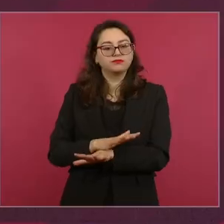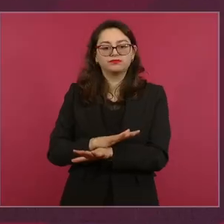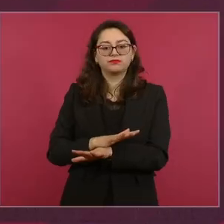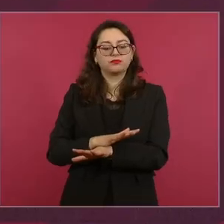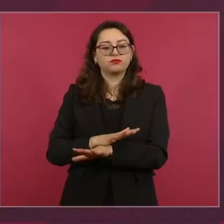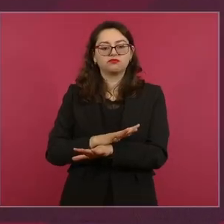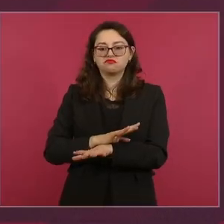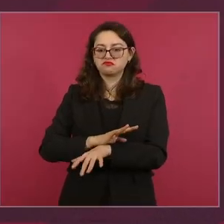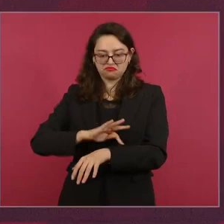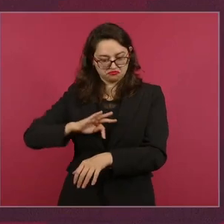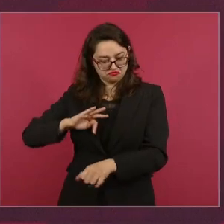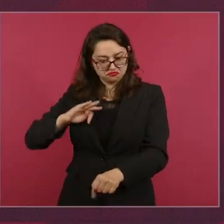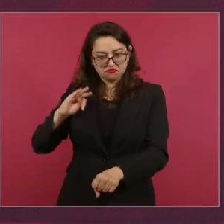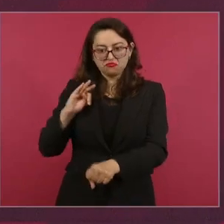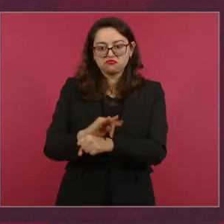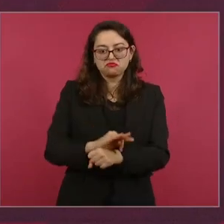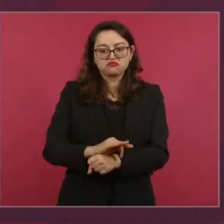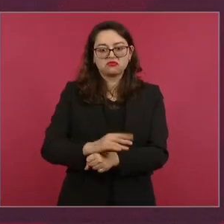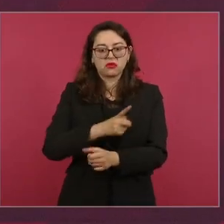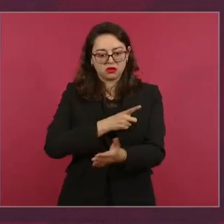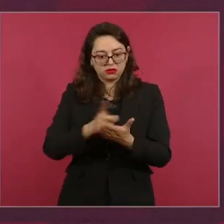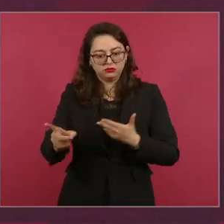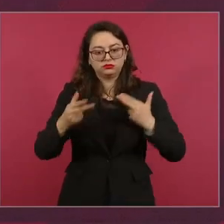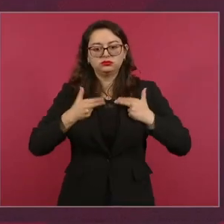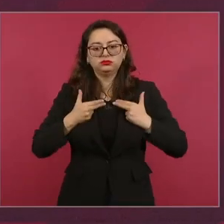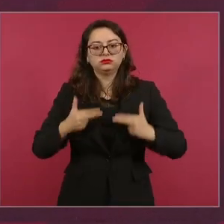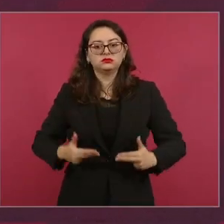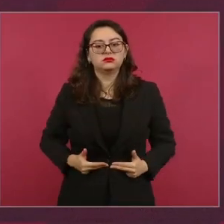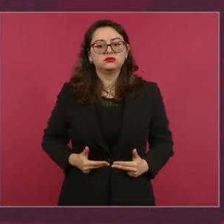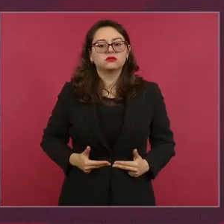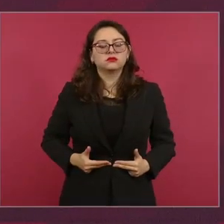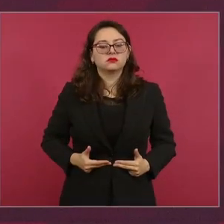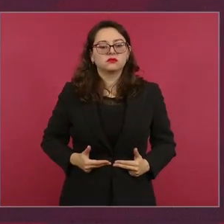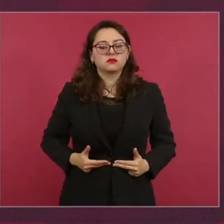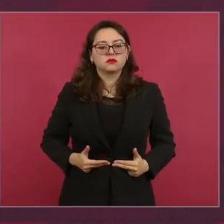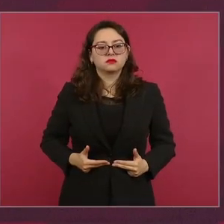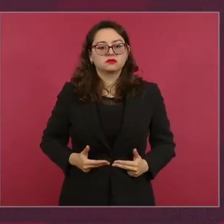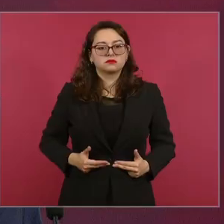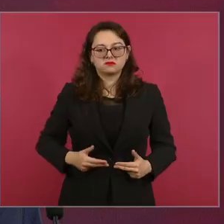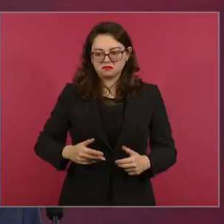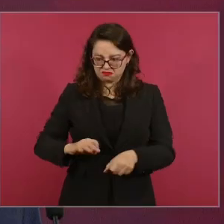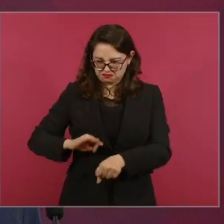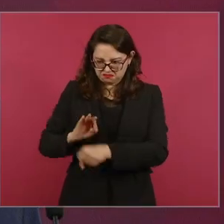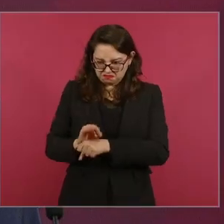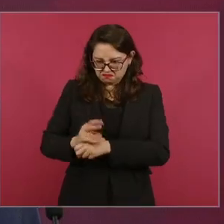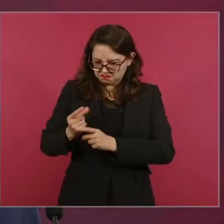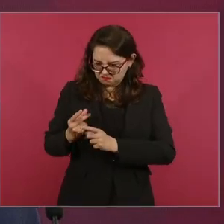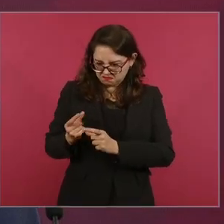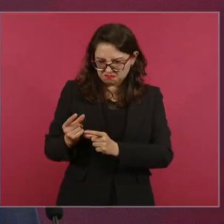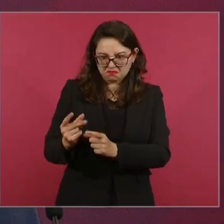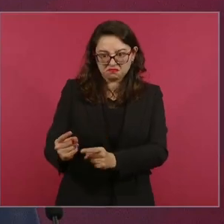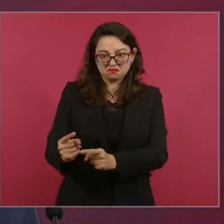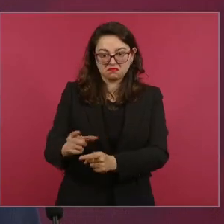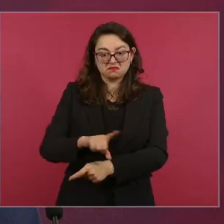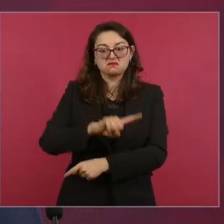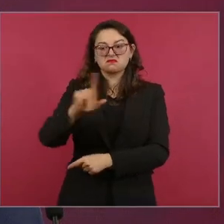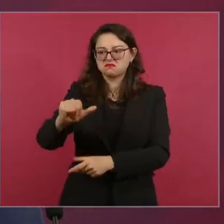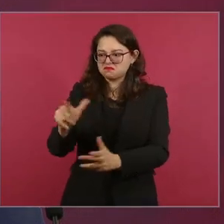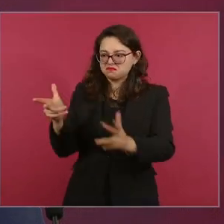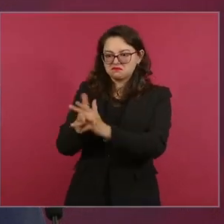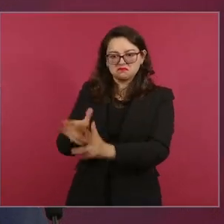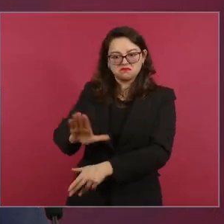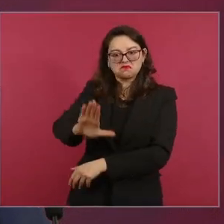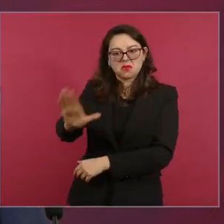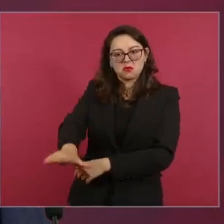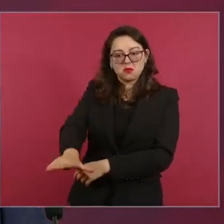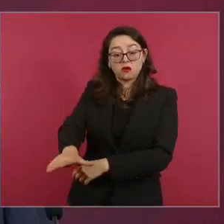en favor de los derechos humanos de su pueblo. Y por eso lo asesinaron. Y